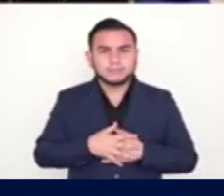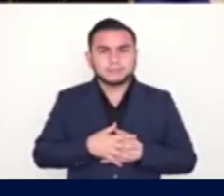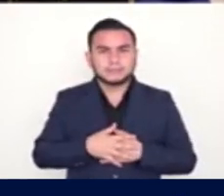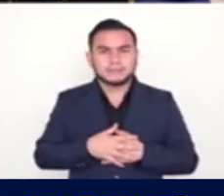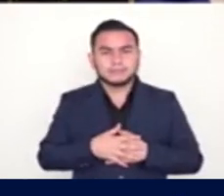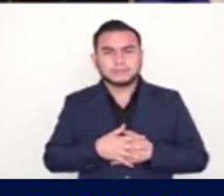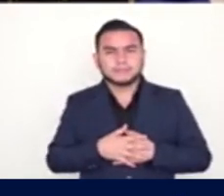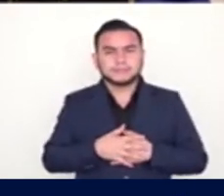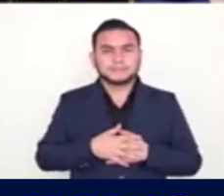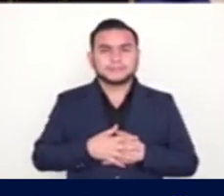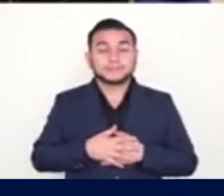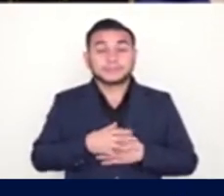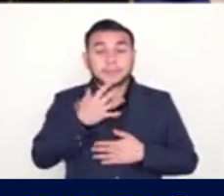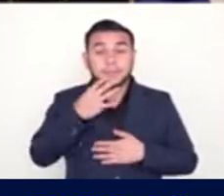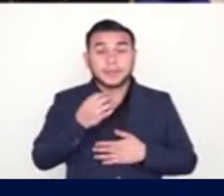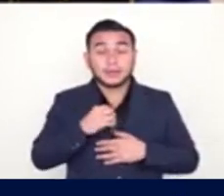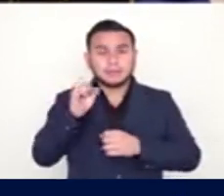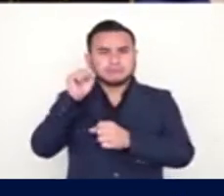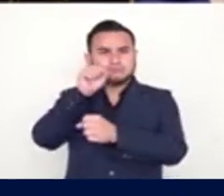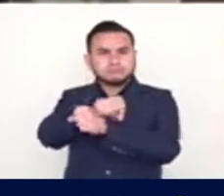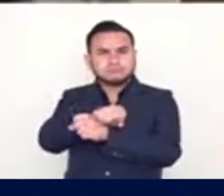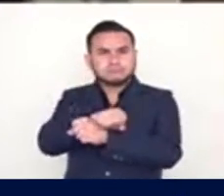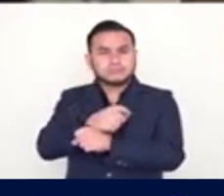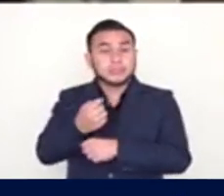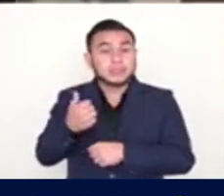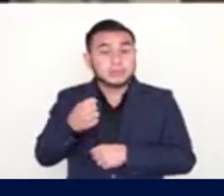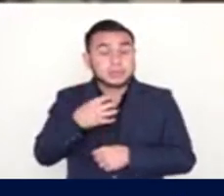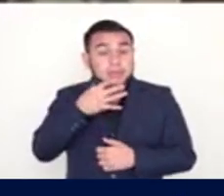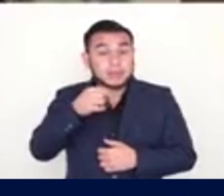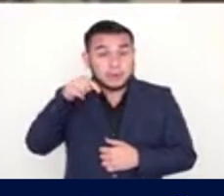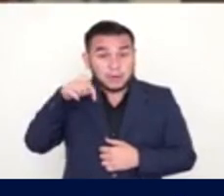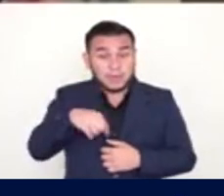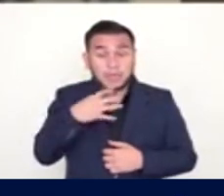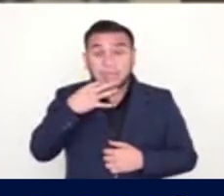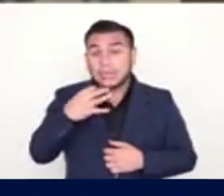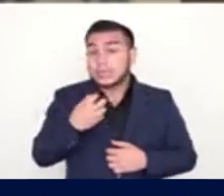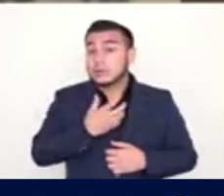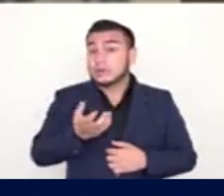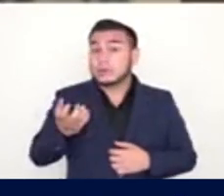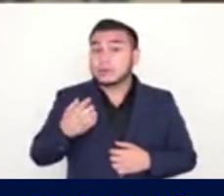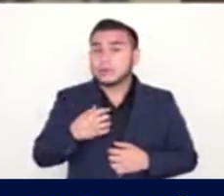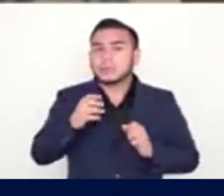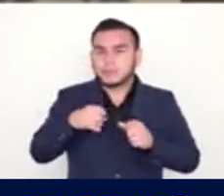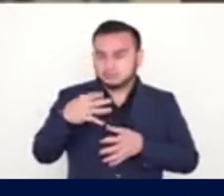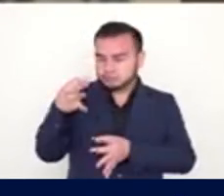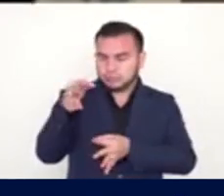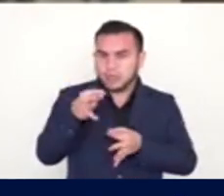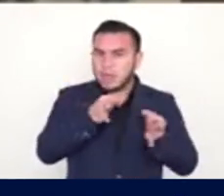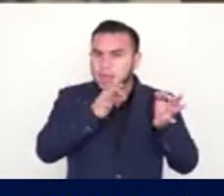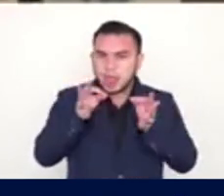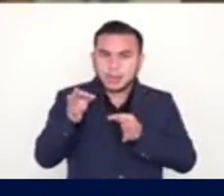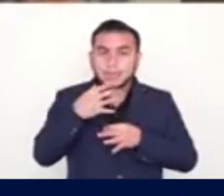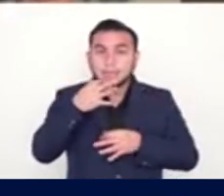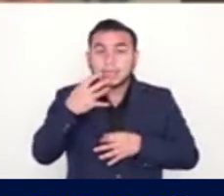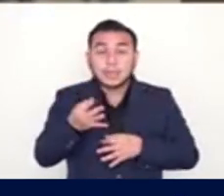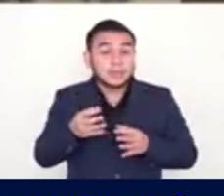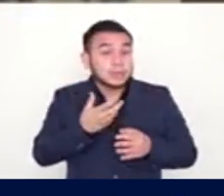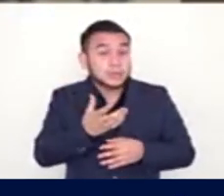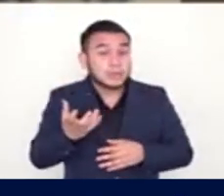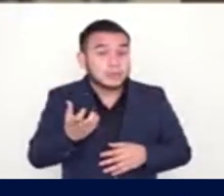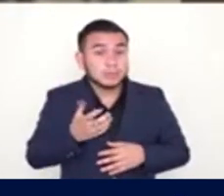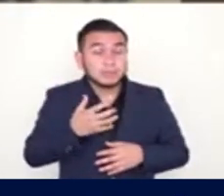Hay un movimiento fuerte en Estados Unidos que quiere abolir la policía. Ahorita. O sea, hay opiniones de todo. Y puedo conseguir las cartas de congresistas que dicen que hay que abolir la